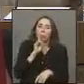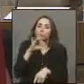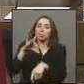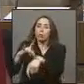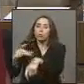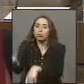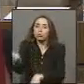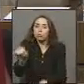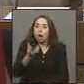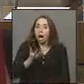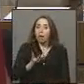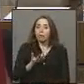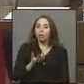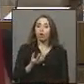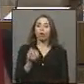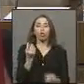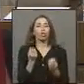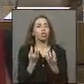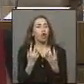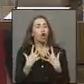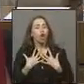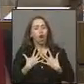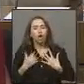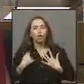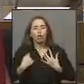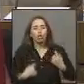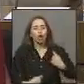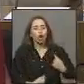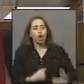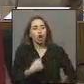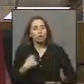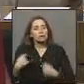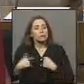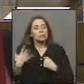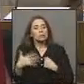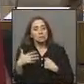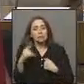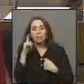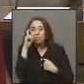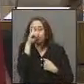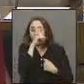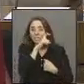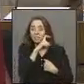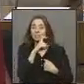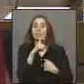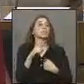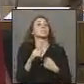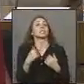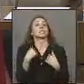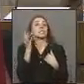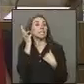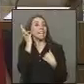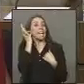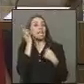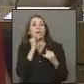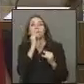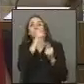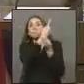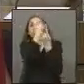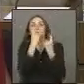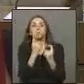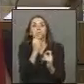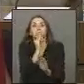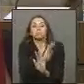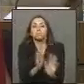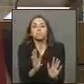y estaba con muchos dolores, muchos síntomas muy complejos y tuvo mucha incertidumbre, Presidente,